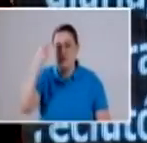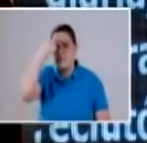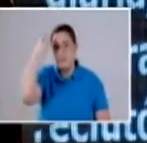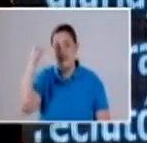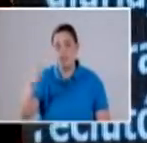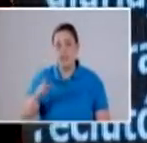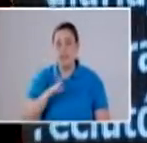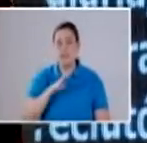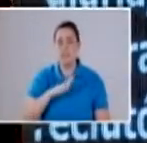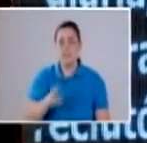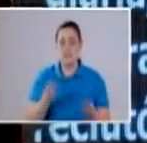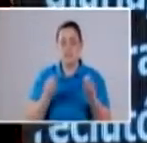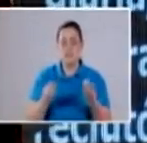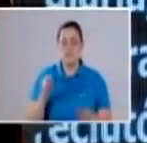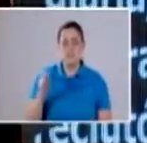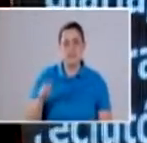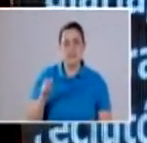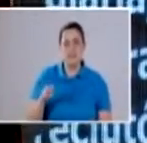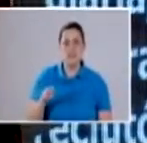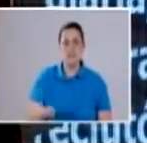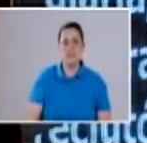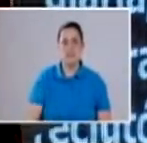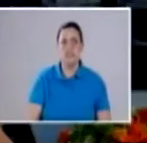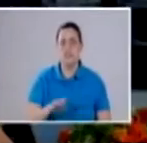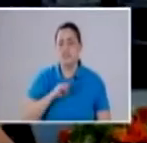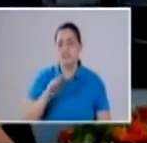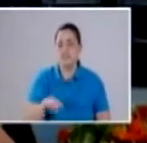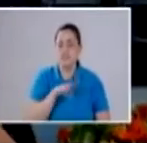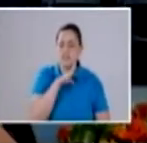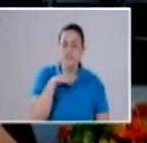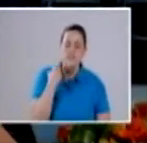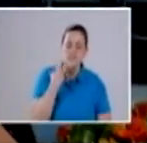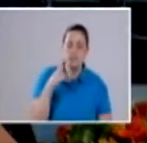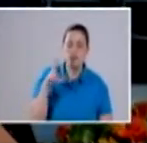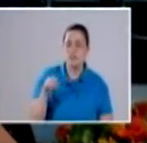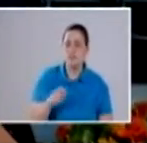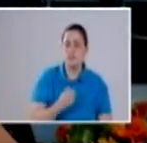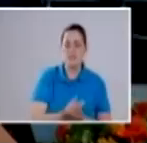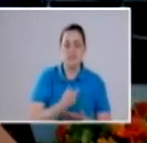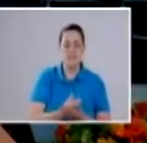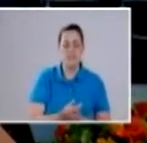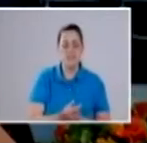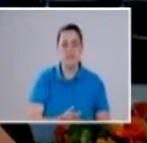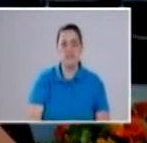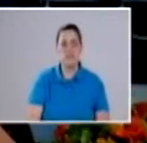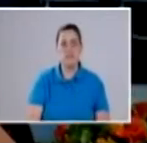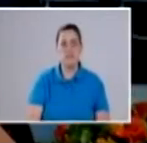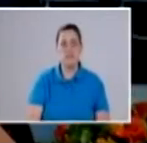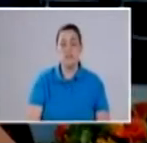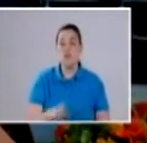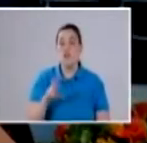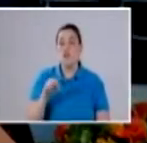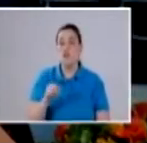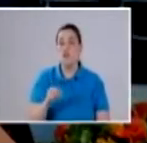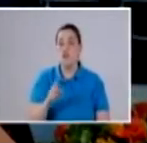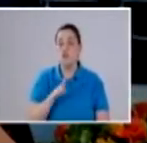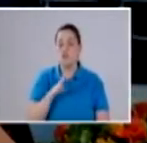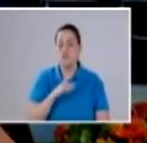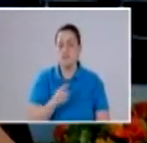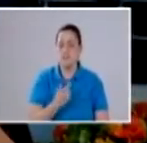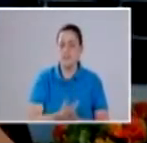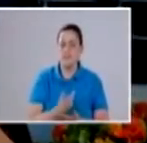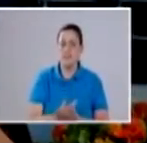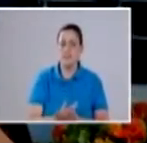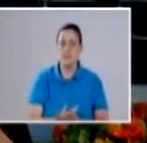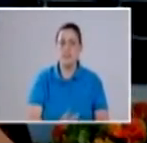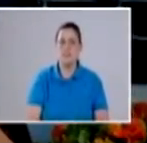de ellos. Hay muchos que no les alcanza el dinero. Hay muchos que tal vez están al borde de un divorcio. Hay muchos, y usted puede estar ahí como luz diciendo,